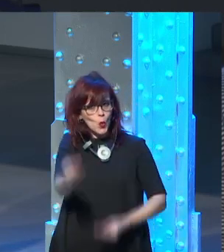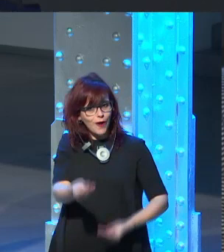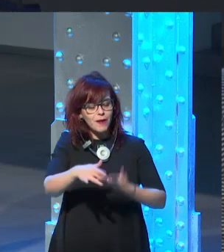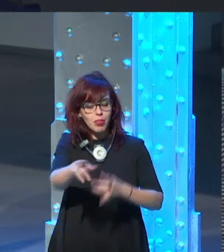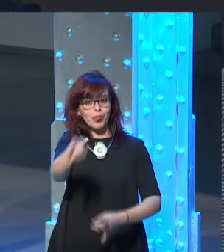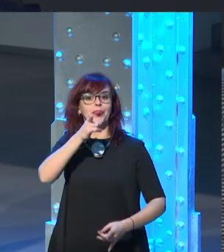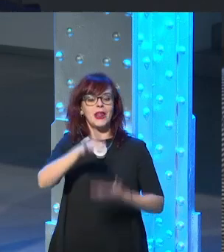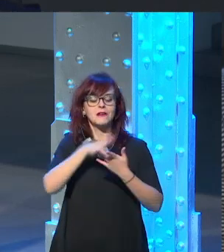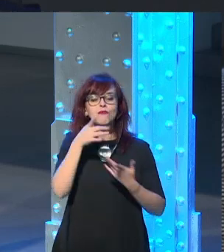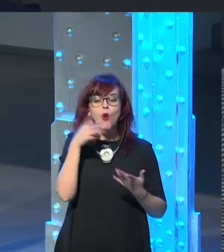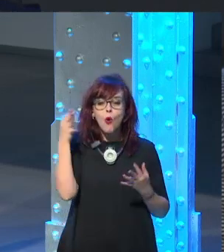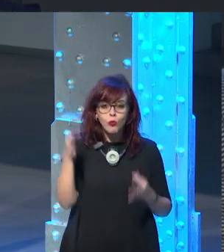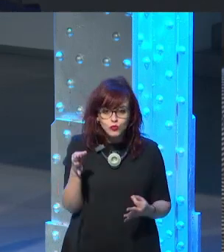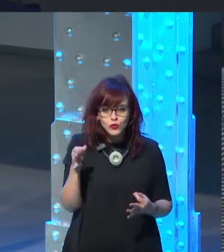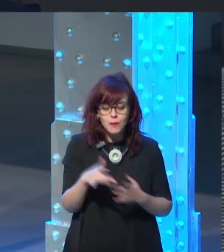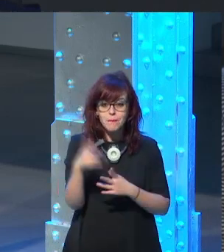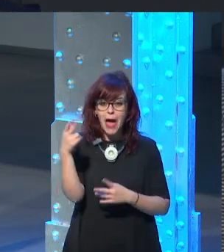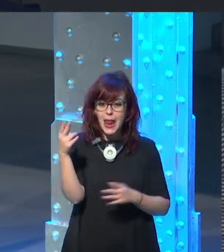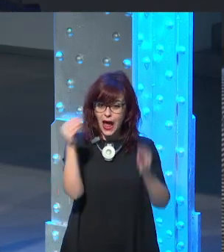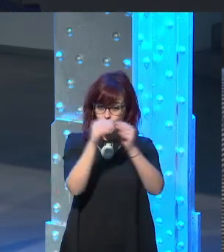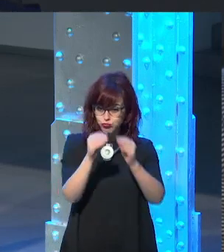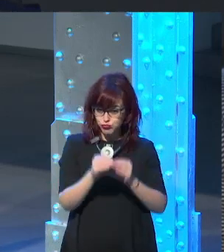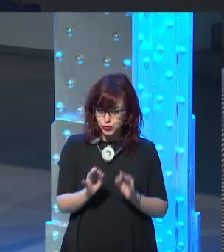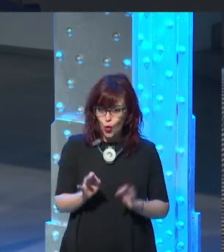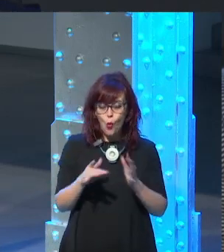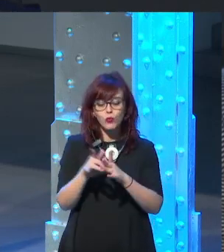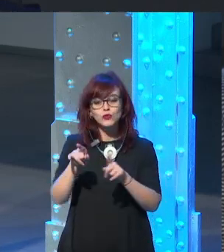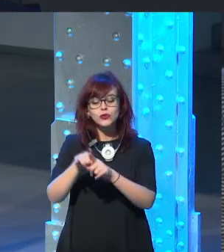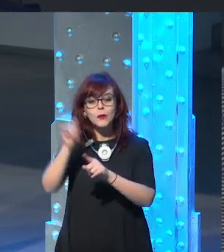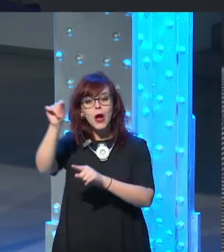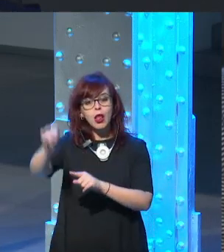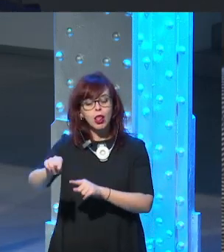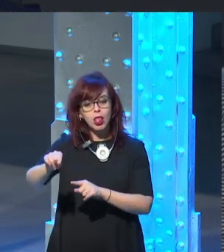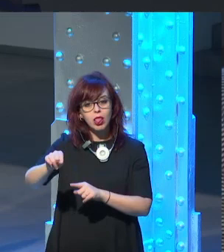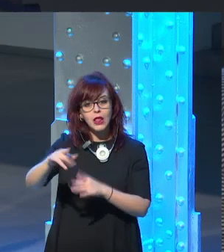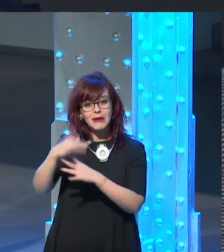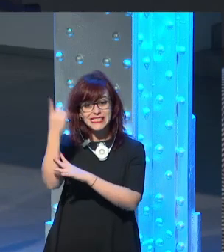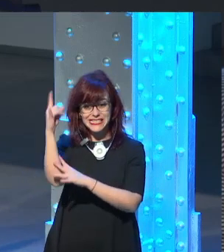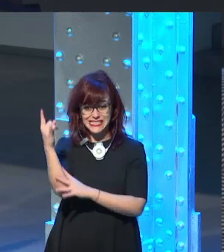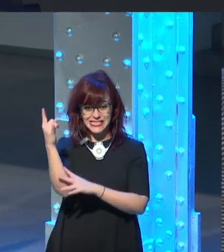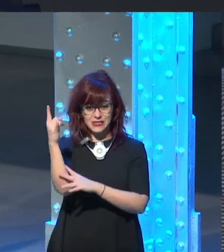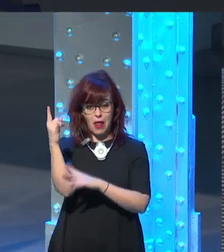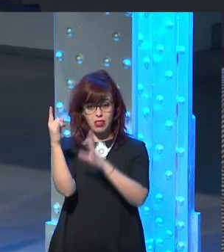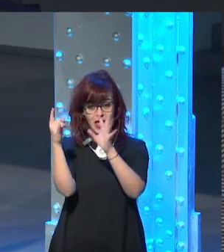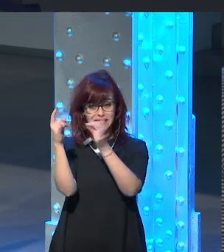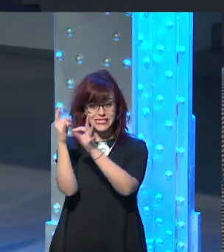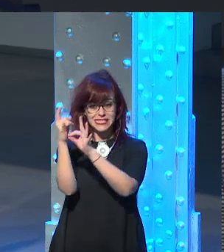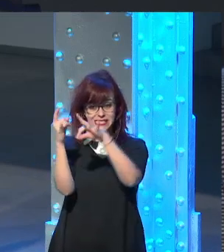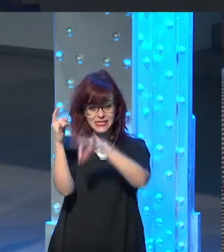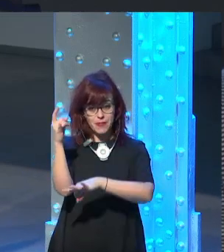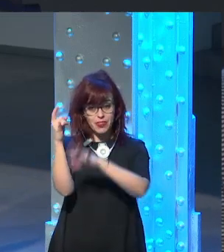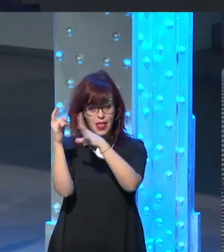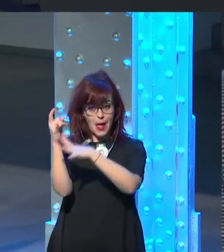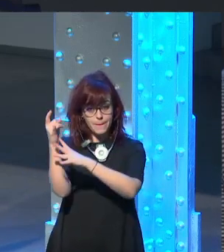Así que cogimos estos puntos, estas parejas de puntos donde se habían obtenido las plantas y